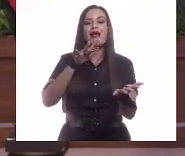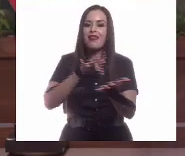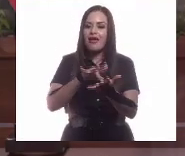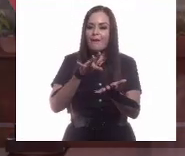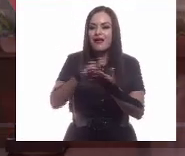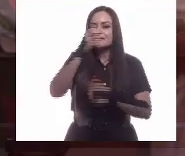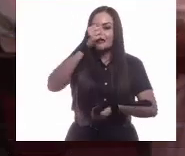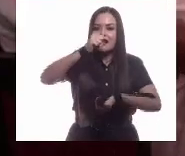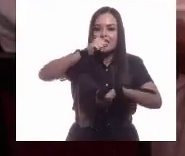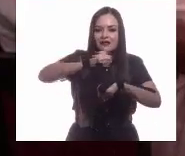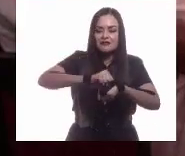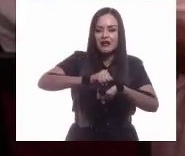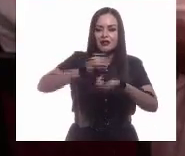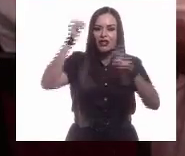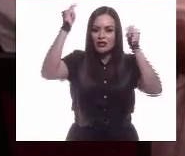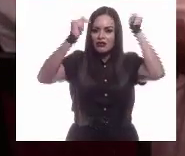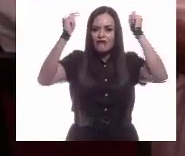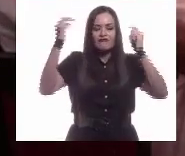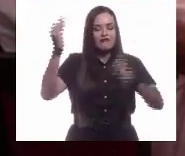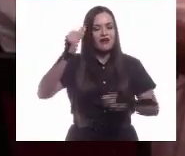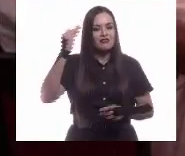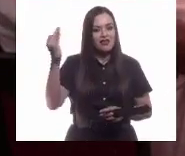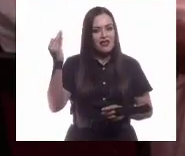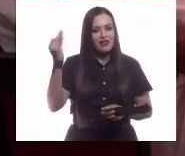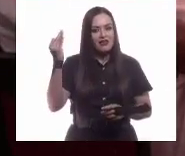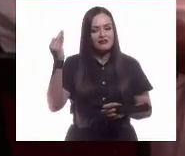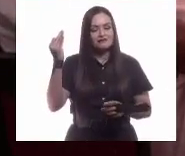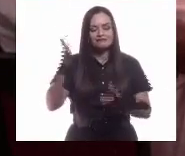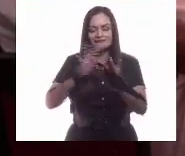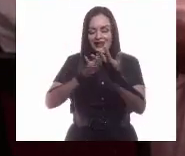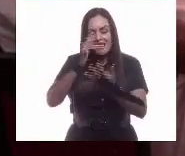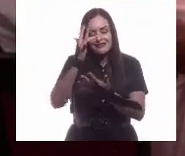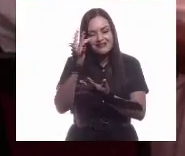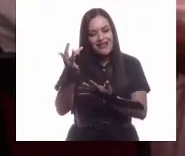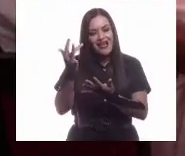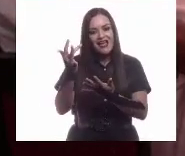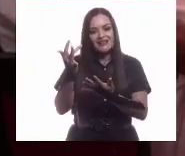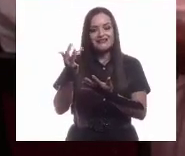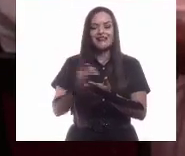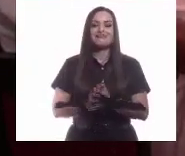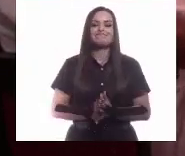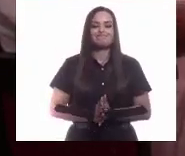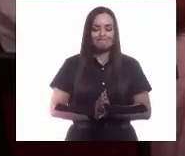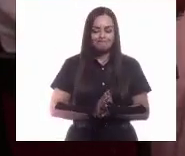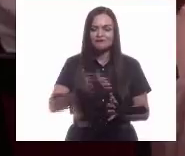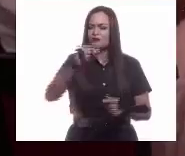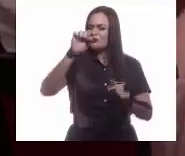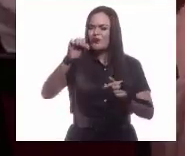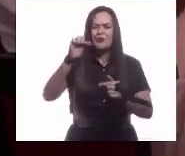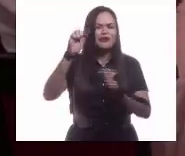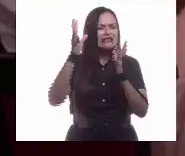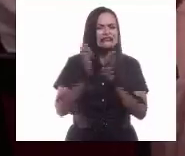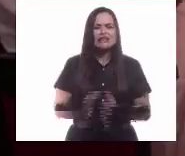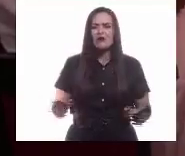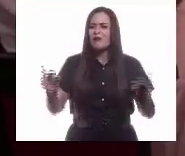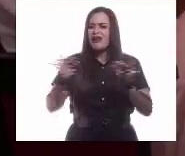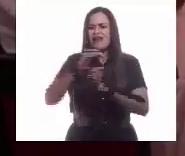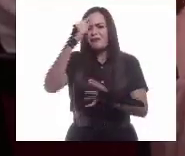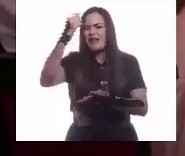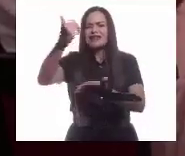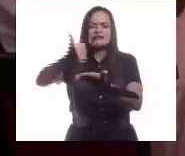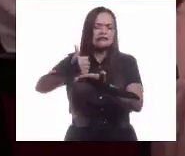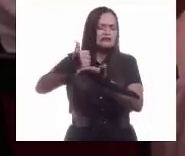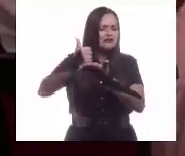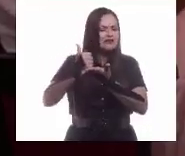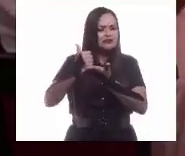señor Secretario de Turismo Federal, Miguel Torruco. Gracias, Miguel, ha sido una pieza fundamental para conectarnos